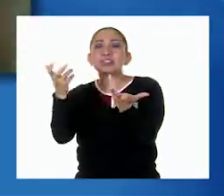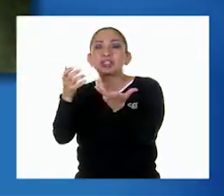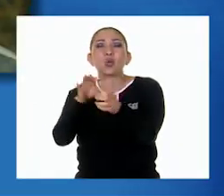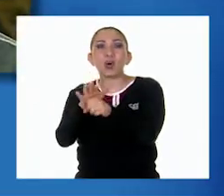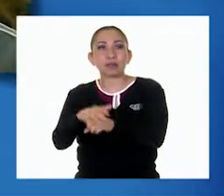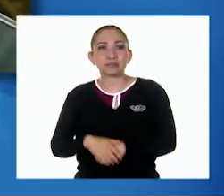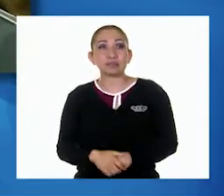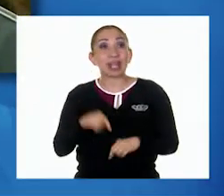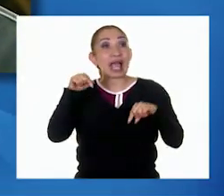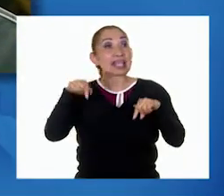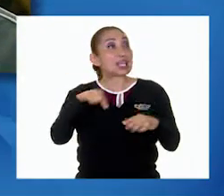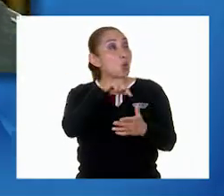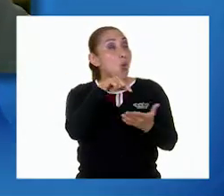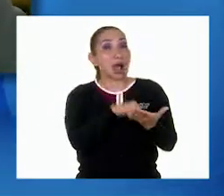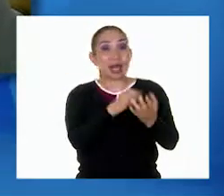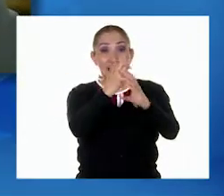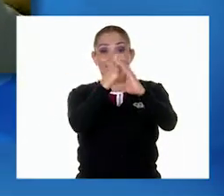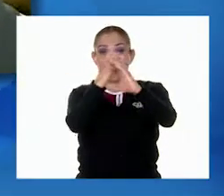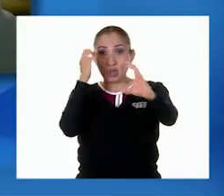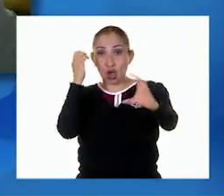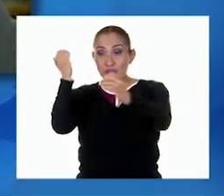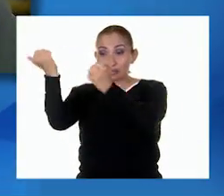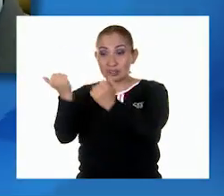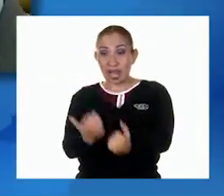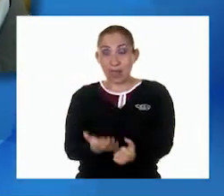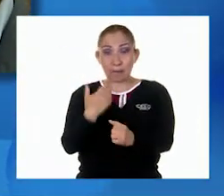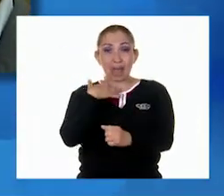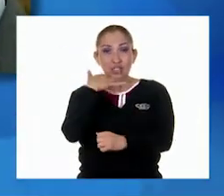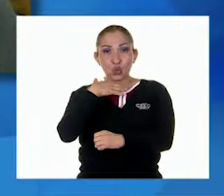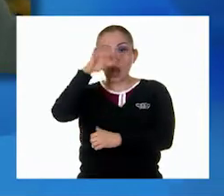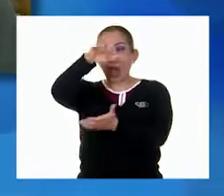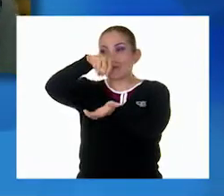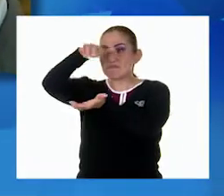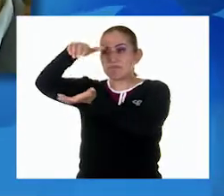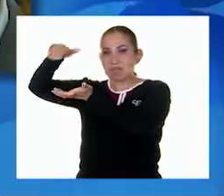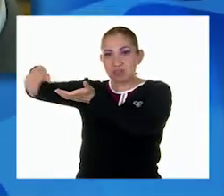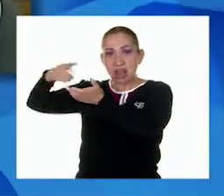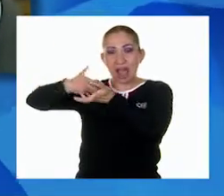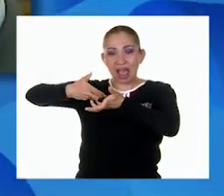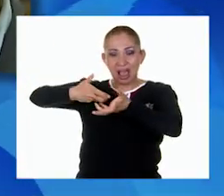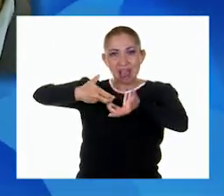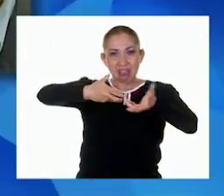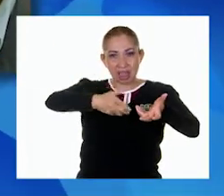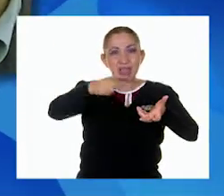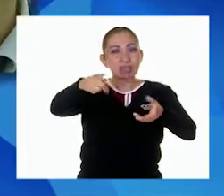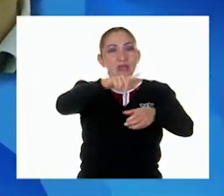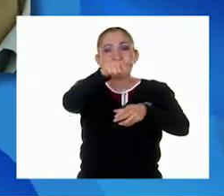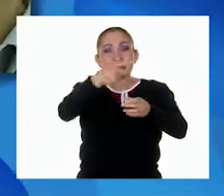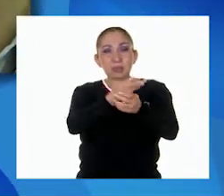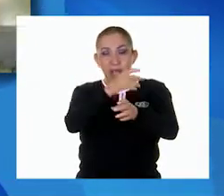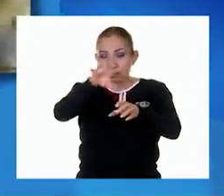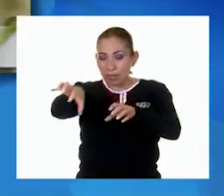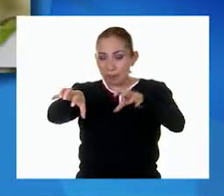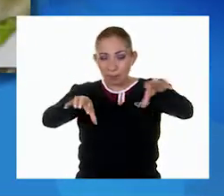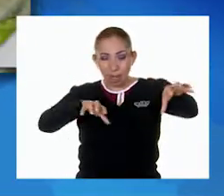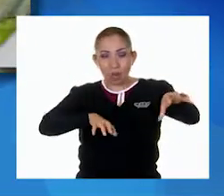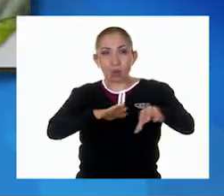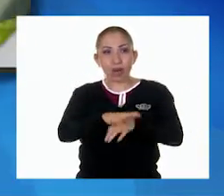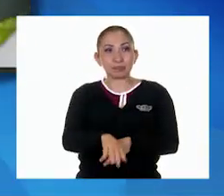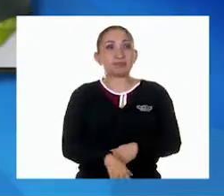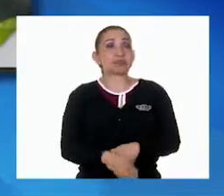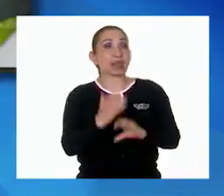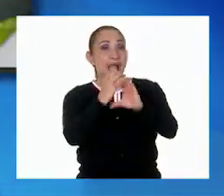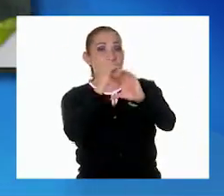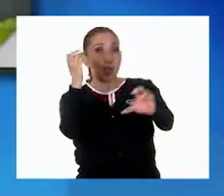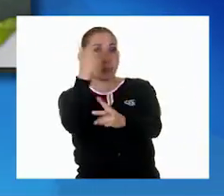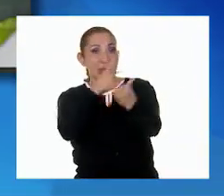allá. Este es el lugar donde los camiones llegan con la basura que recogen. ¿Y qué es lo primero que sucede? ¿Se separa qué materiales? Llegan los